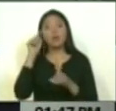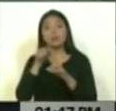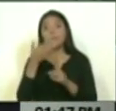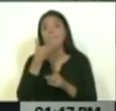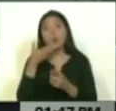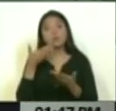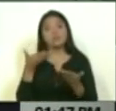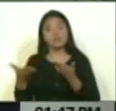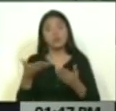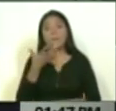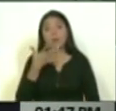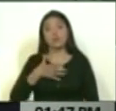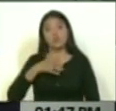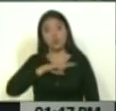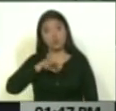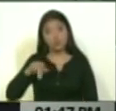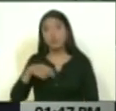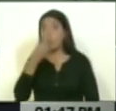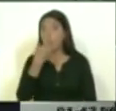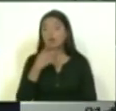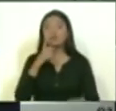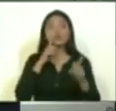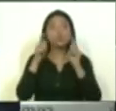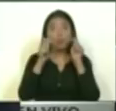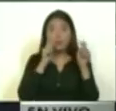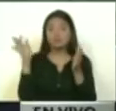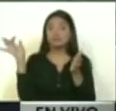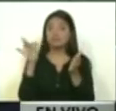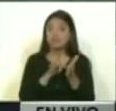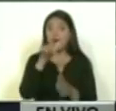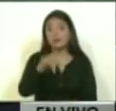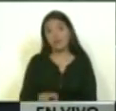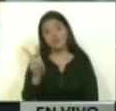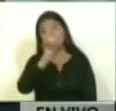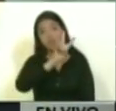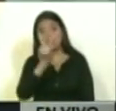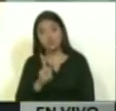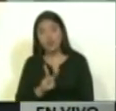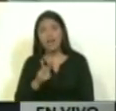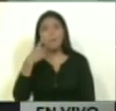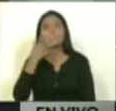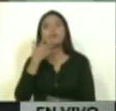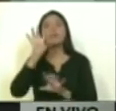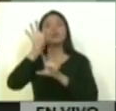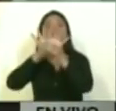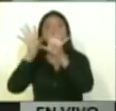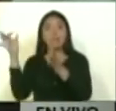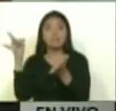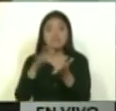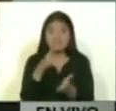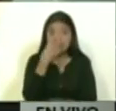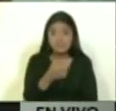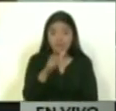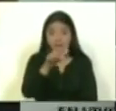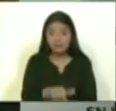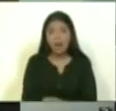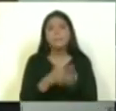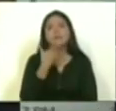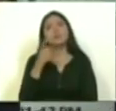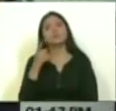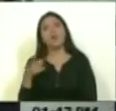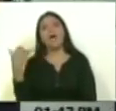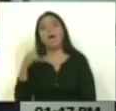si nosotros prestamos un buen servicio, el turista regresa a Venezuela, uh-huh. el turista extranjero, incluso el turista nacional. Usted puede tener un